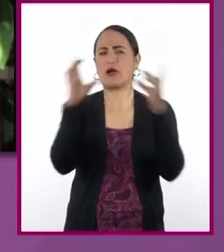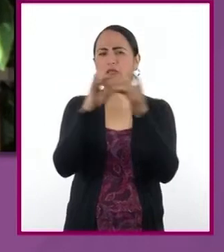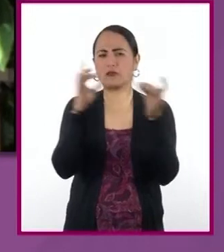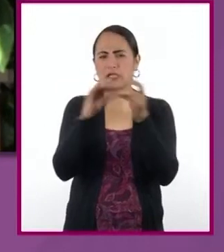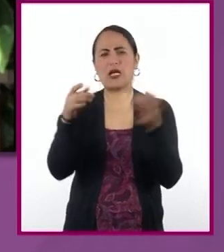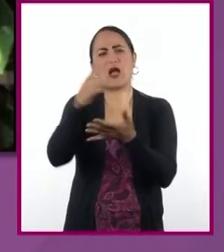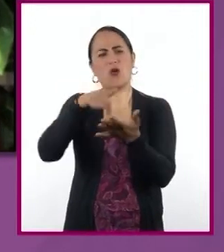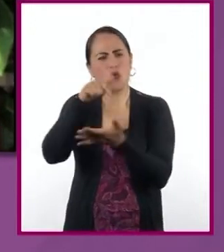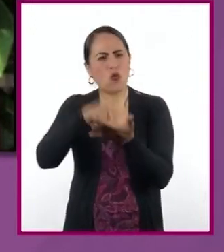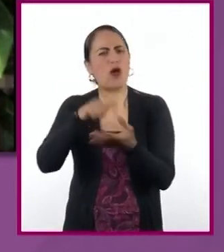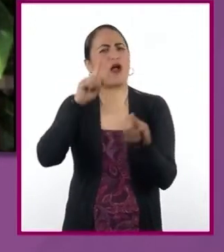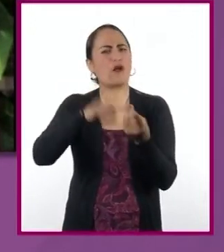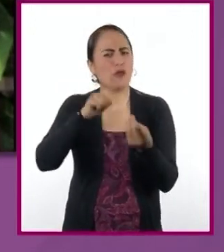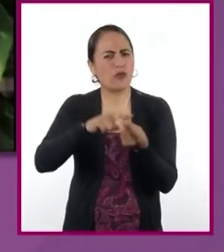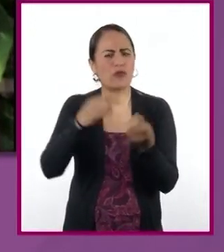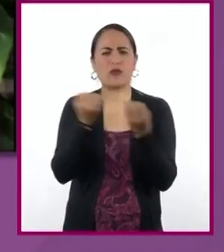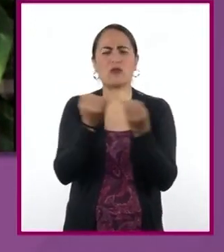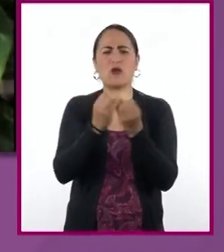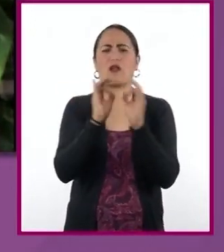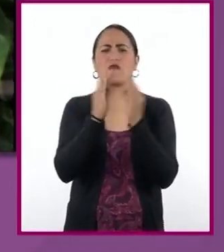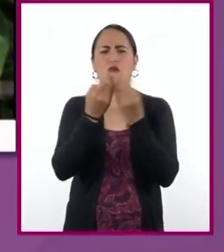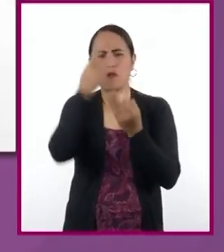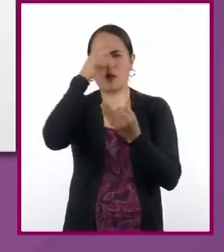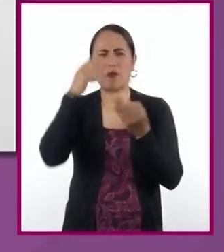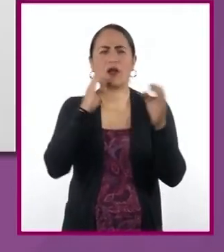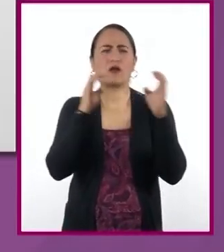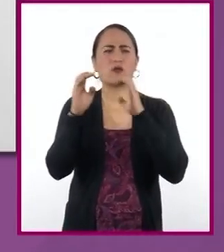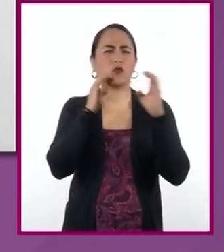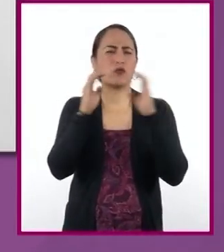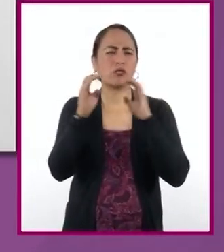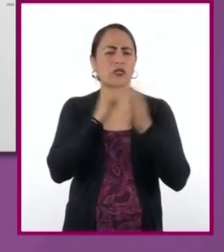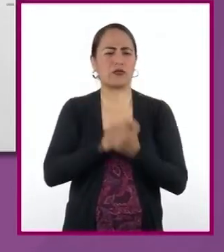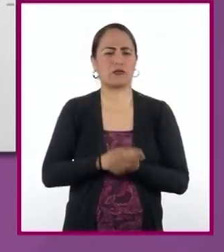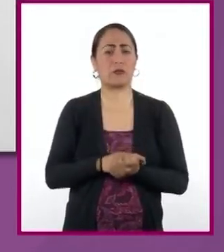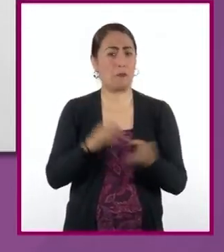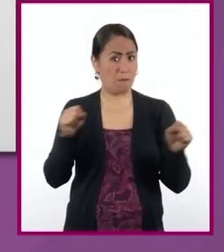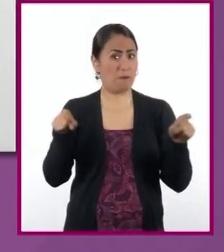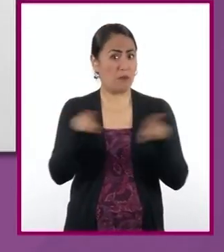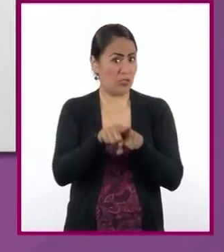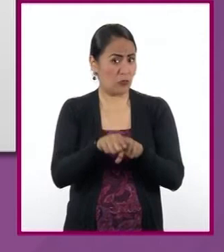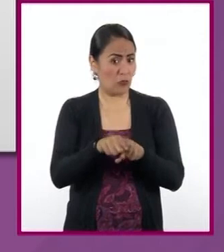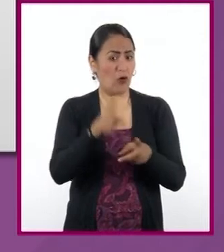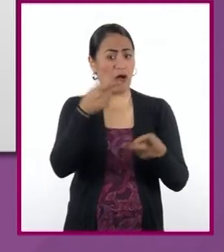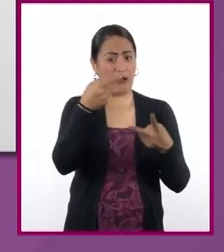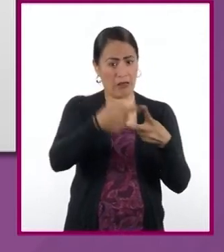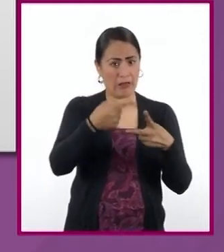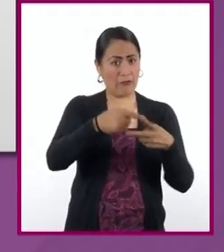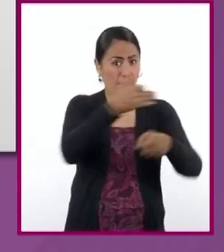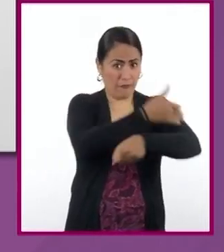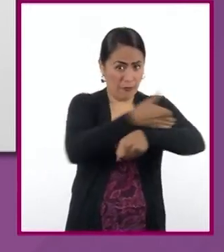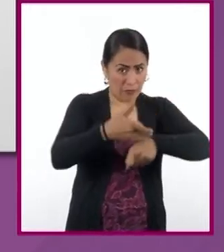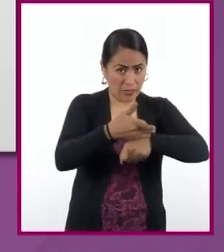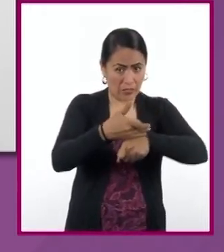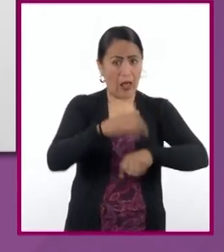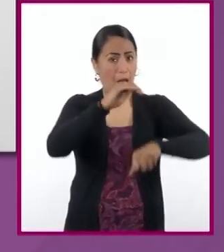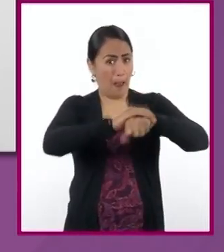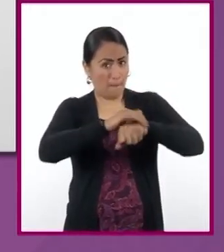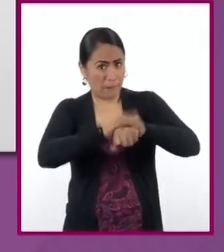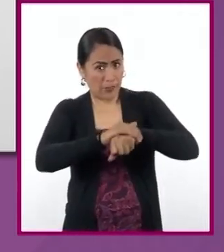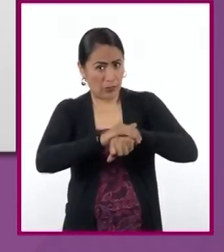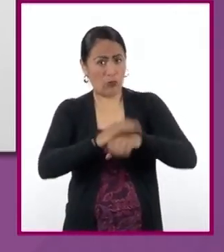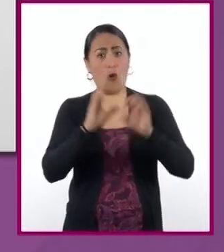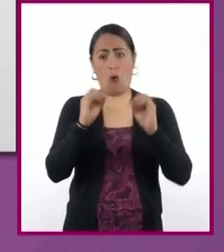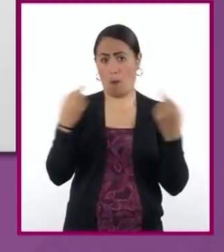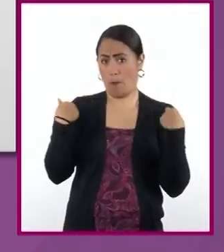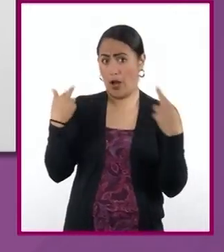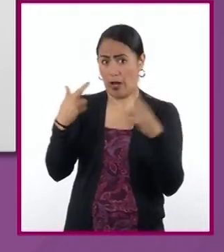nos encontramos y el canal que utilizamos para comunicarnos. No es lo mismo hablar con la familia o los amigos que con